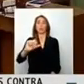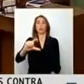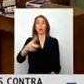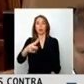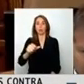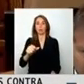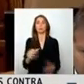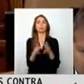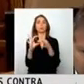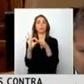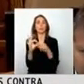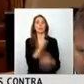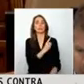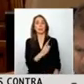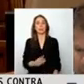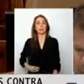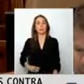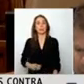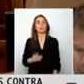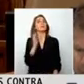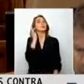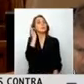Muchas gracias, Presidenta.